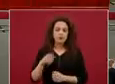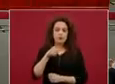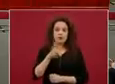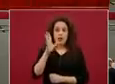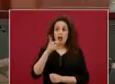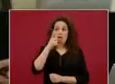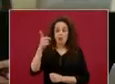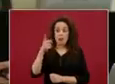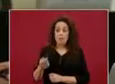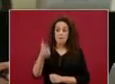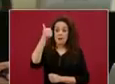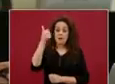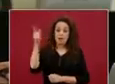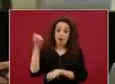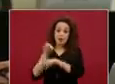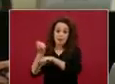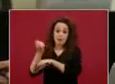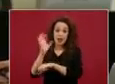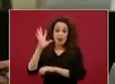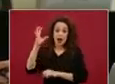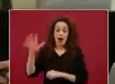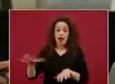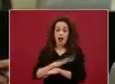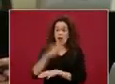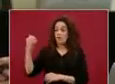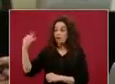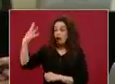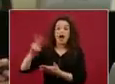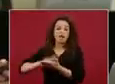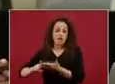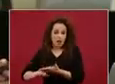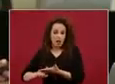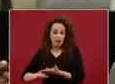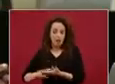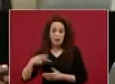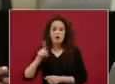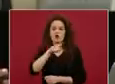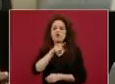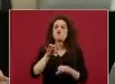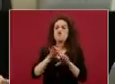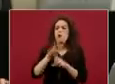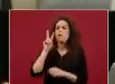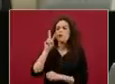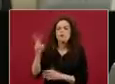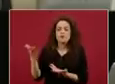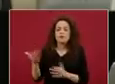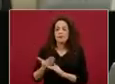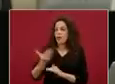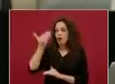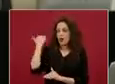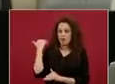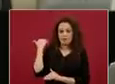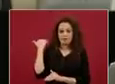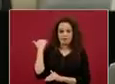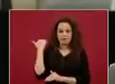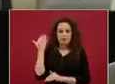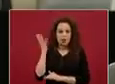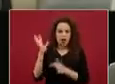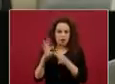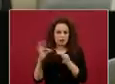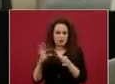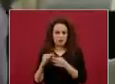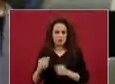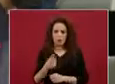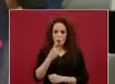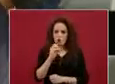estado en verde. ¿Cómo visualiza usted? Ya hablamos que en 1 a 2 semanas el estado de